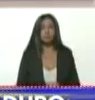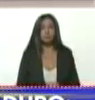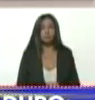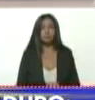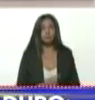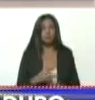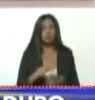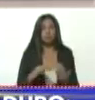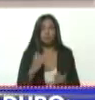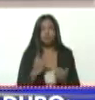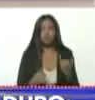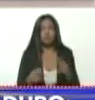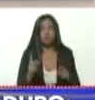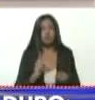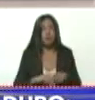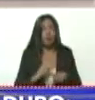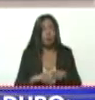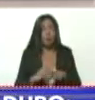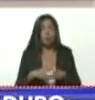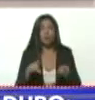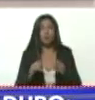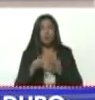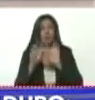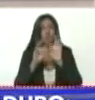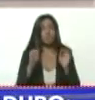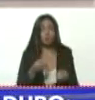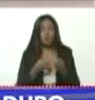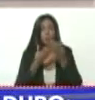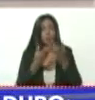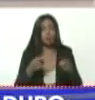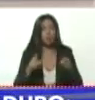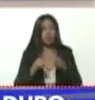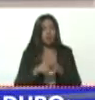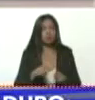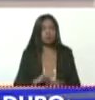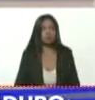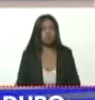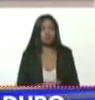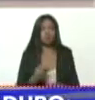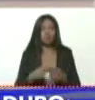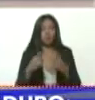acontecimientos de última hora. Ya lo voy a comentar, pero ahora